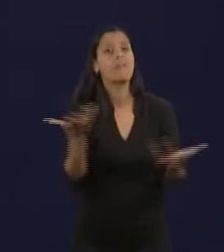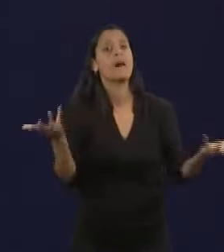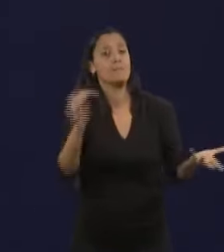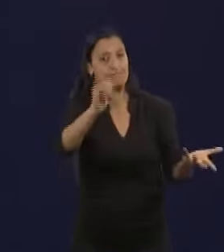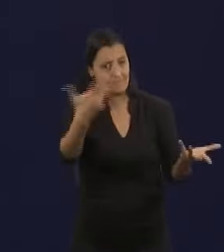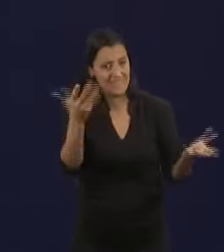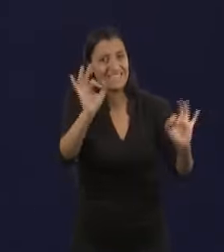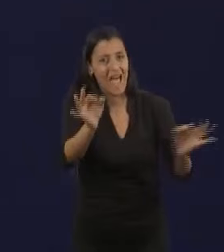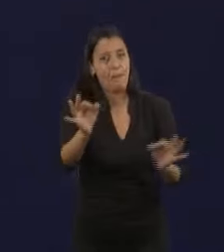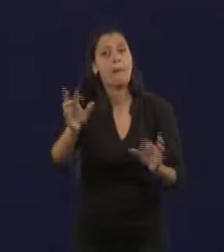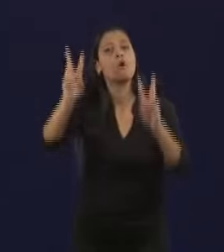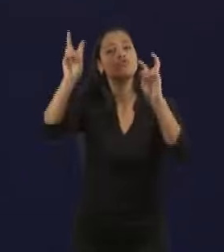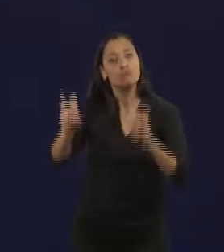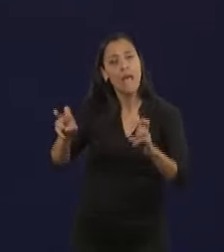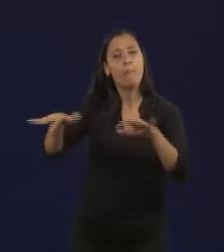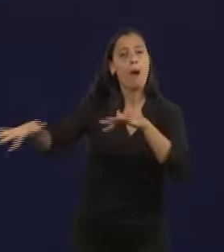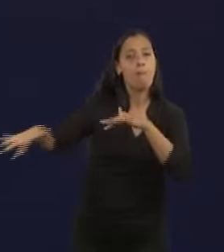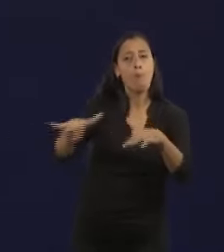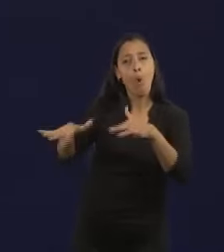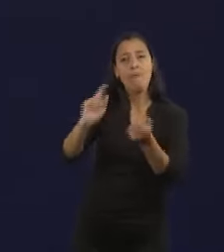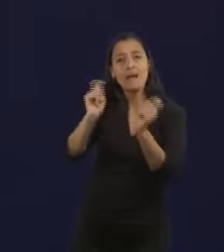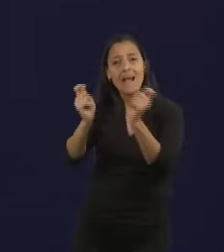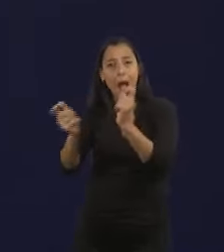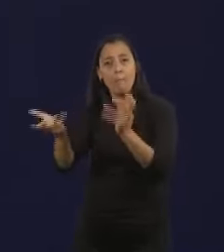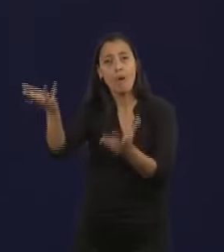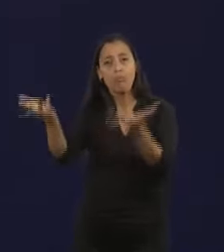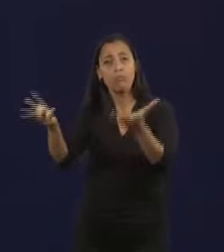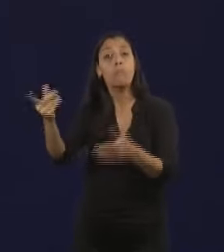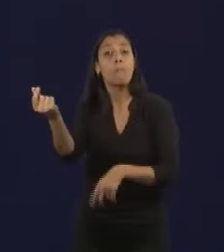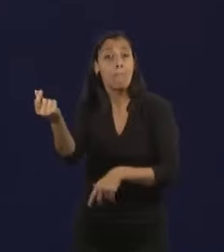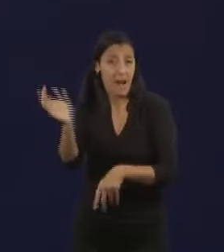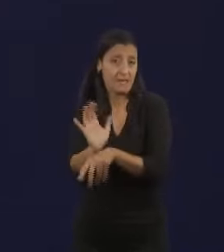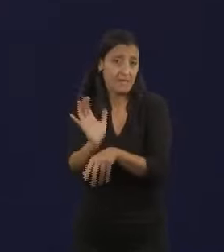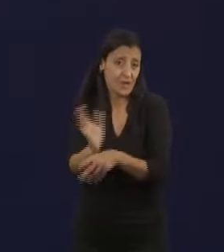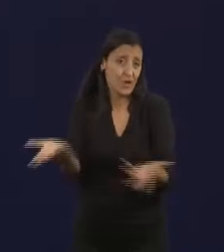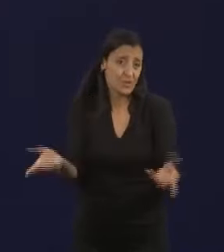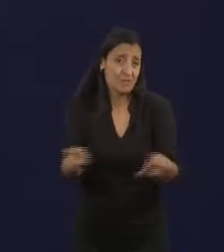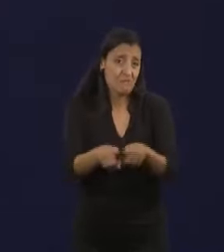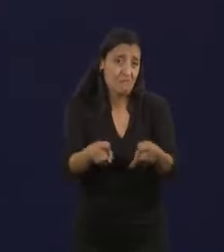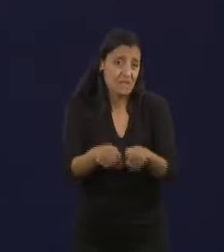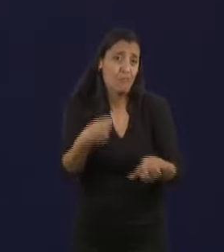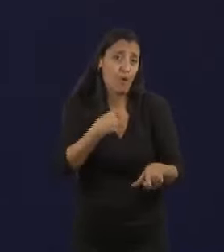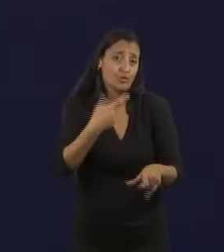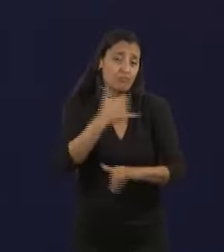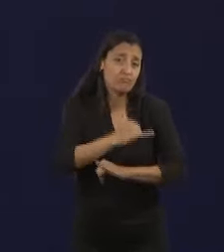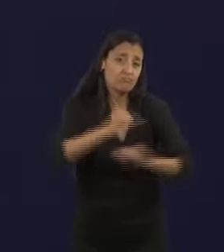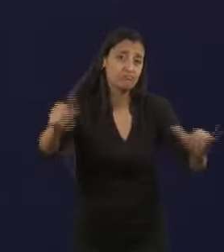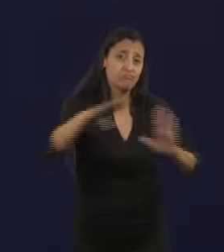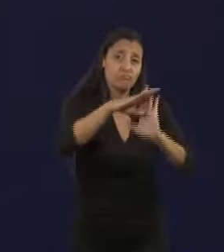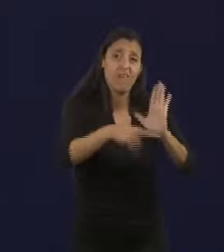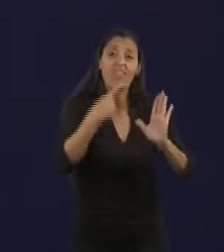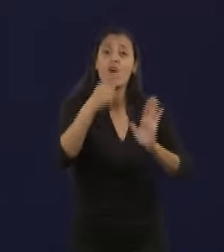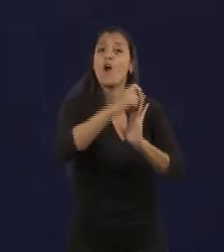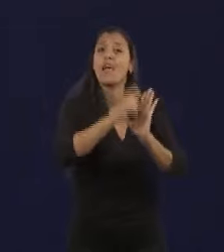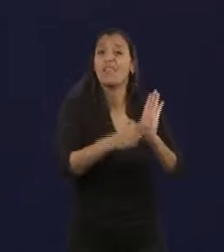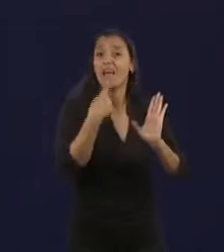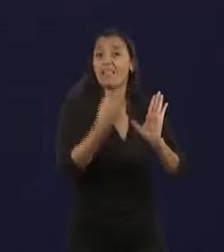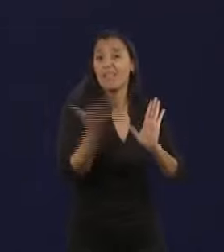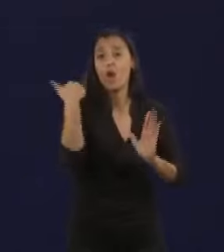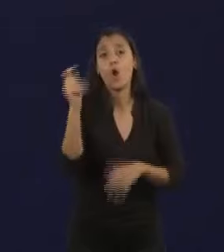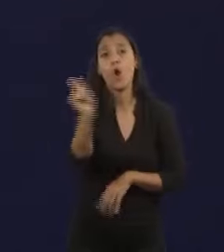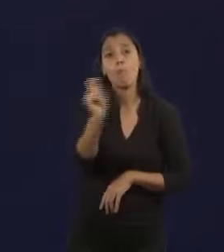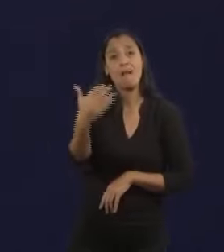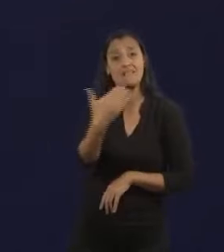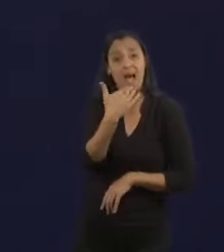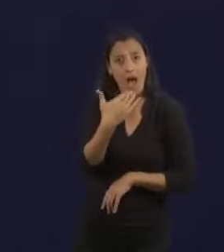de precios está en estos números que que yo les transmití que el Index publico con respecto a abril